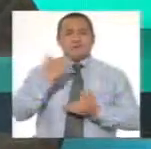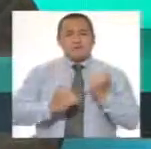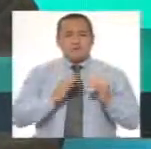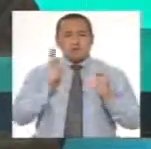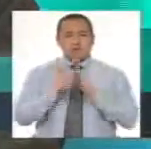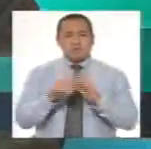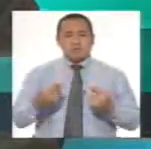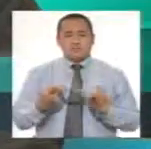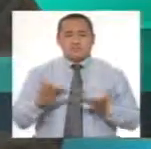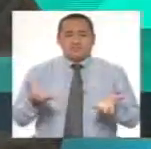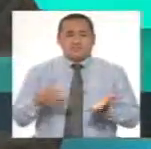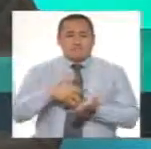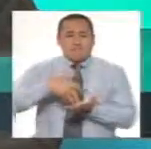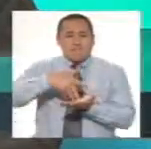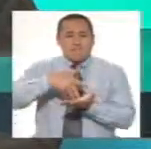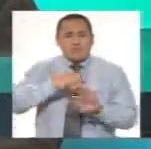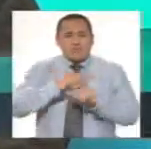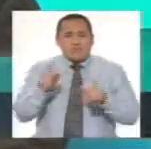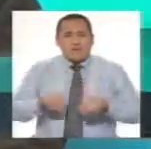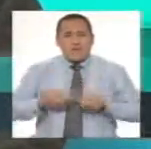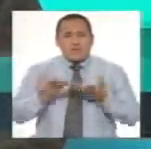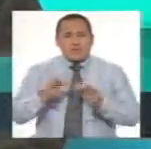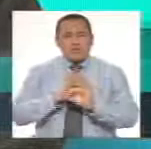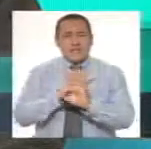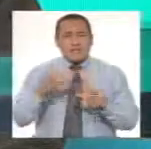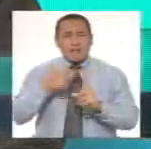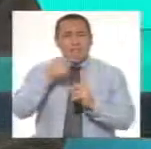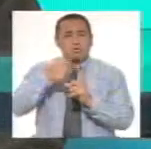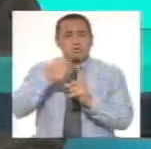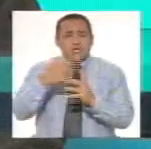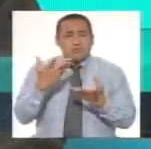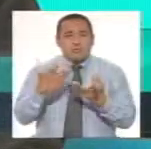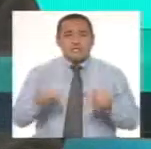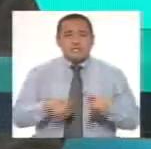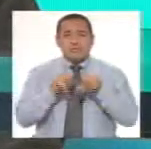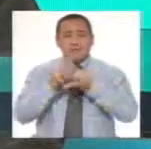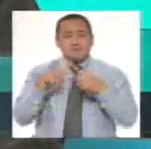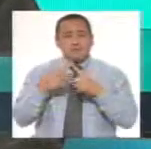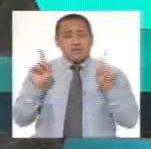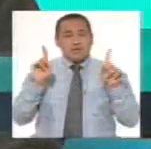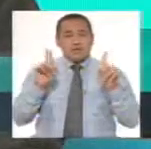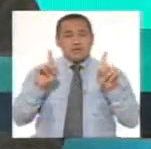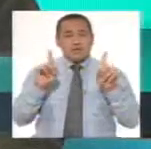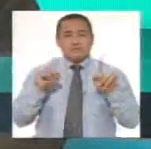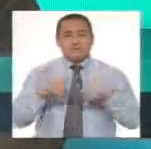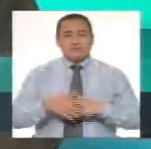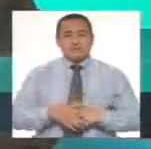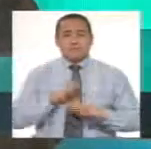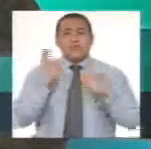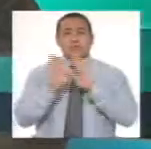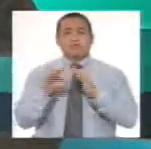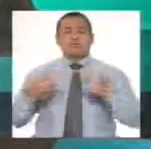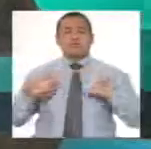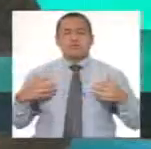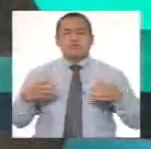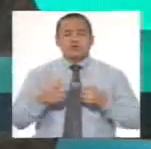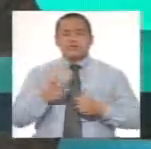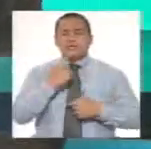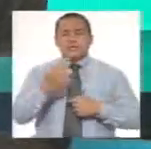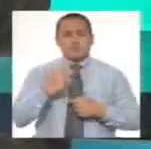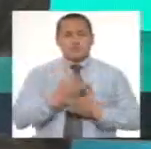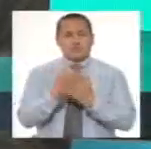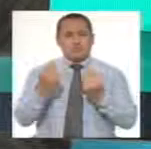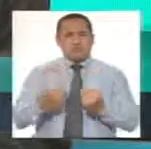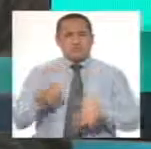bastante estéril, no ha producido nada positivo y que por el contrario finalmente hemos estado invirtiendo